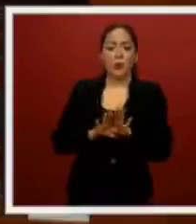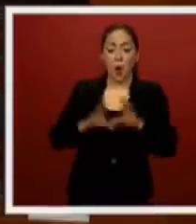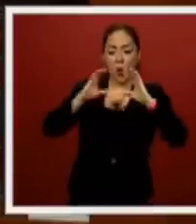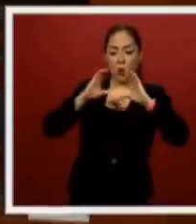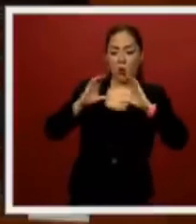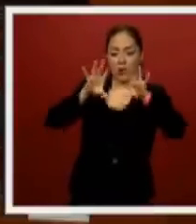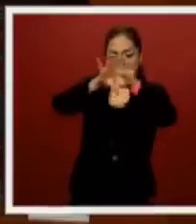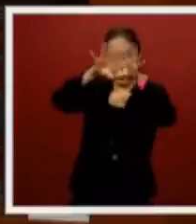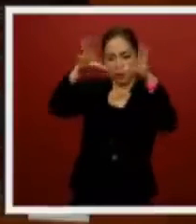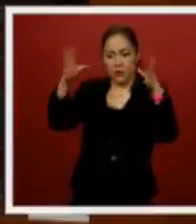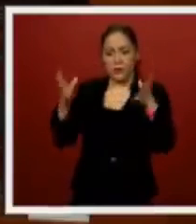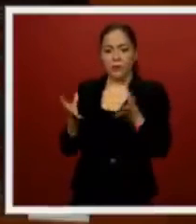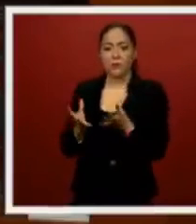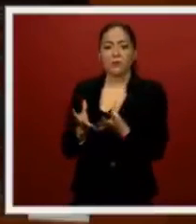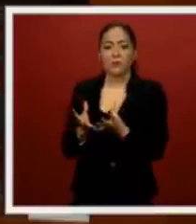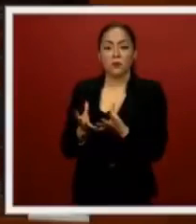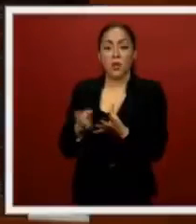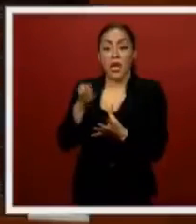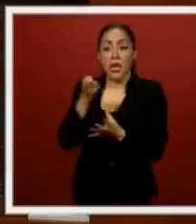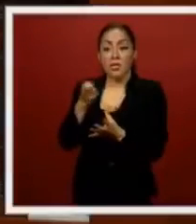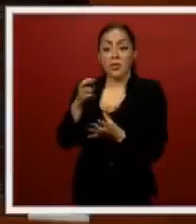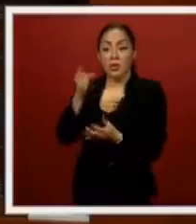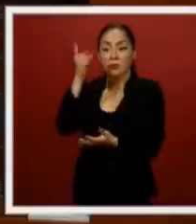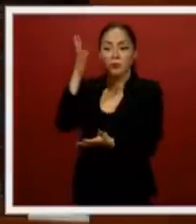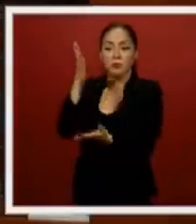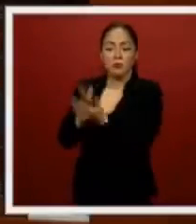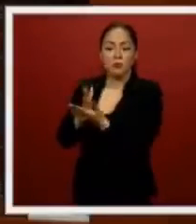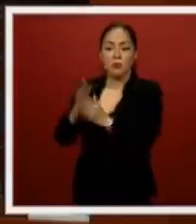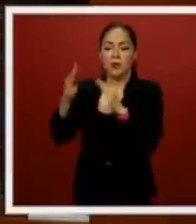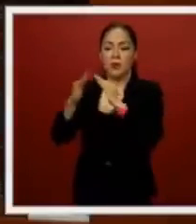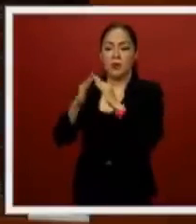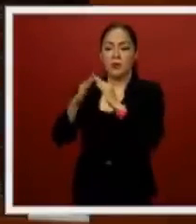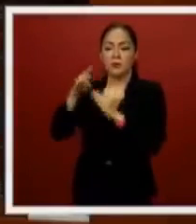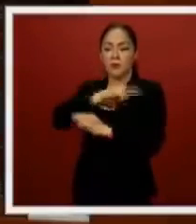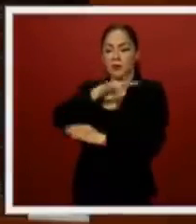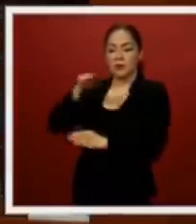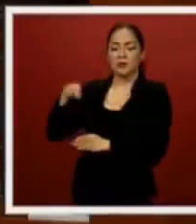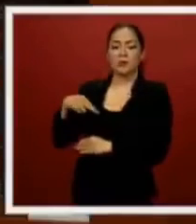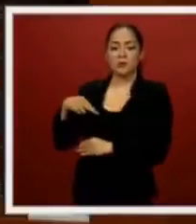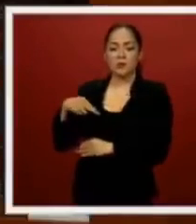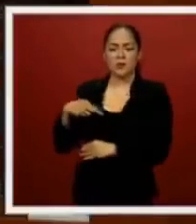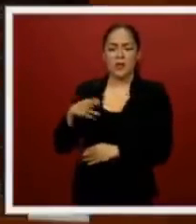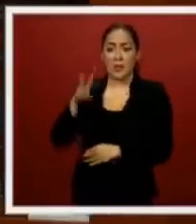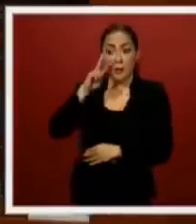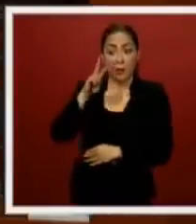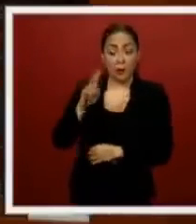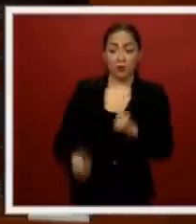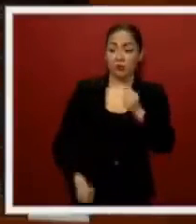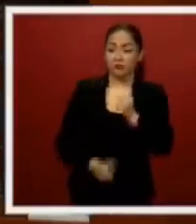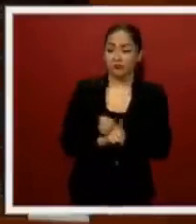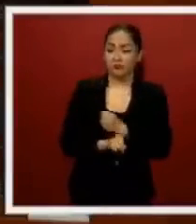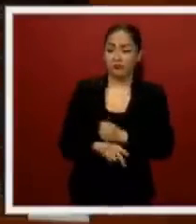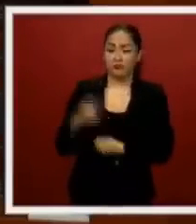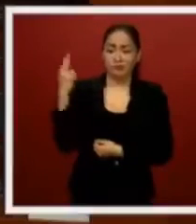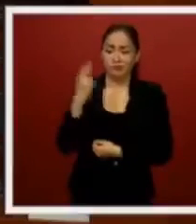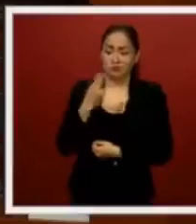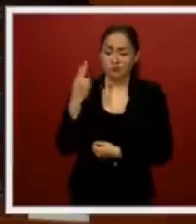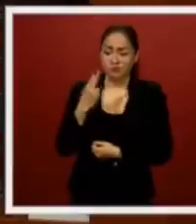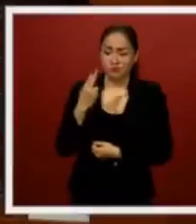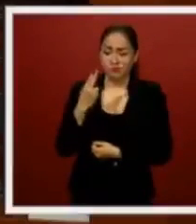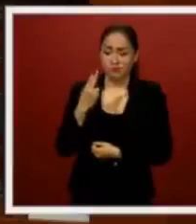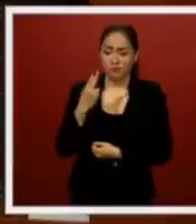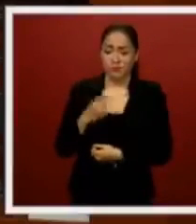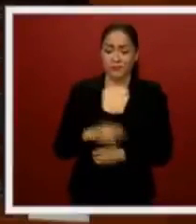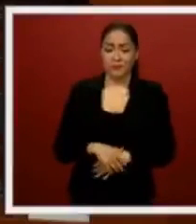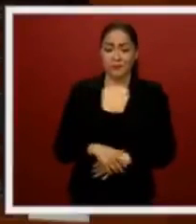madre tierra, que es la única casa que tenemos y que en este momento hay un problema urgente, urgentísimo,